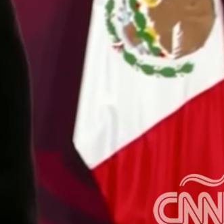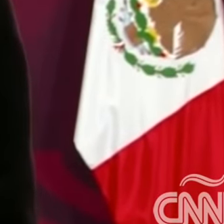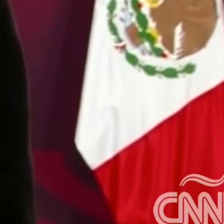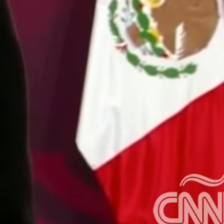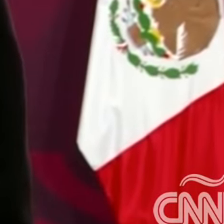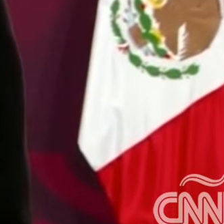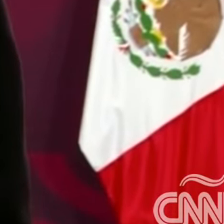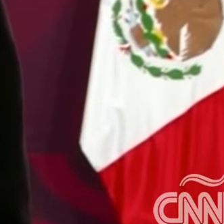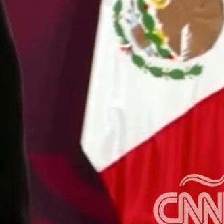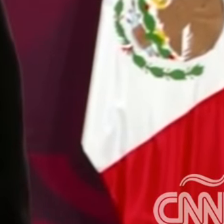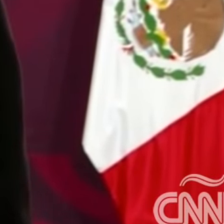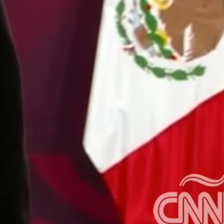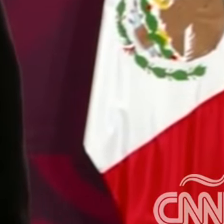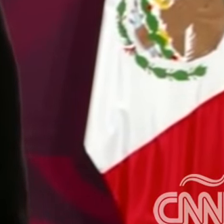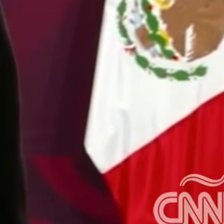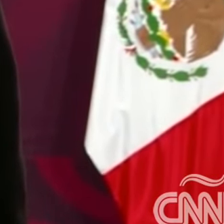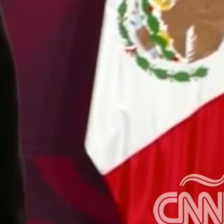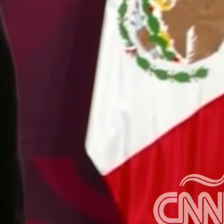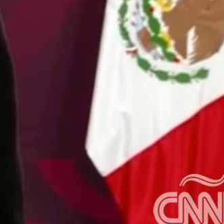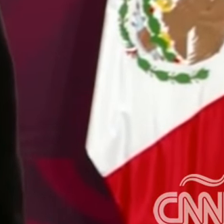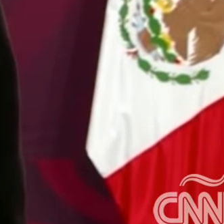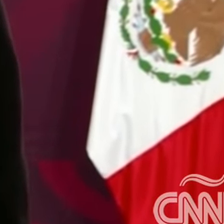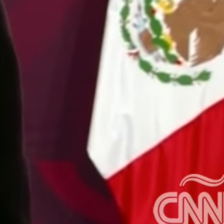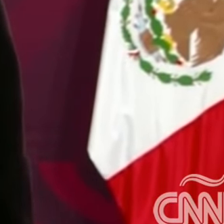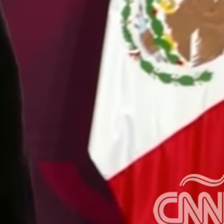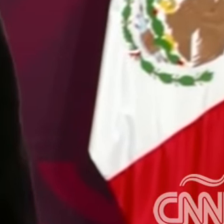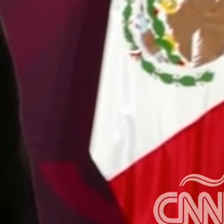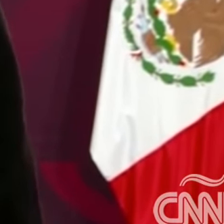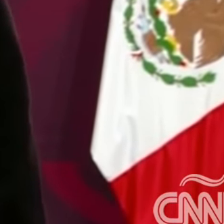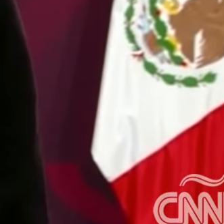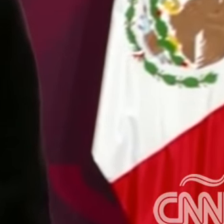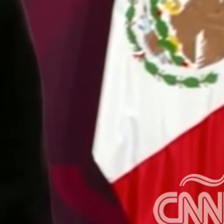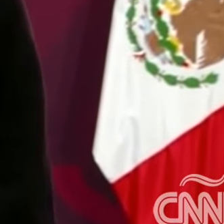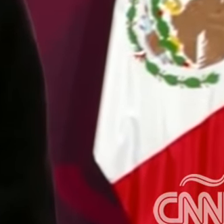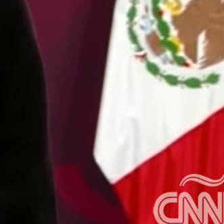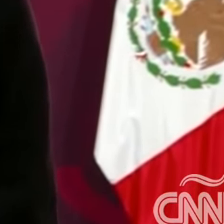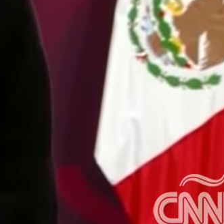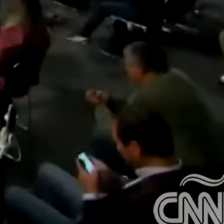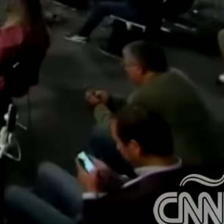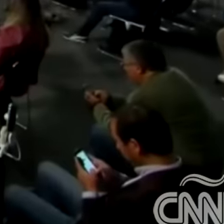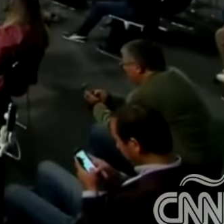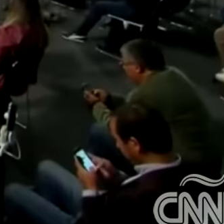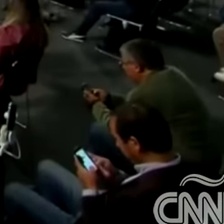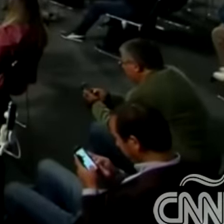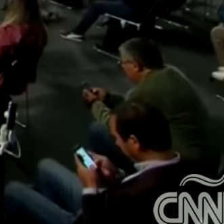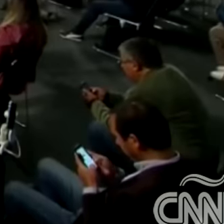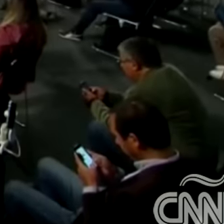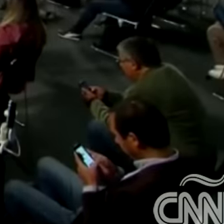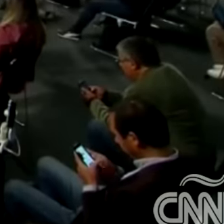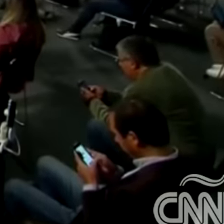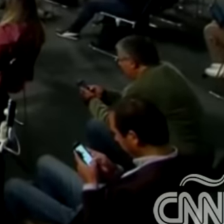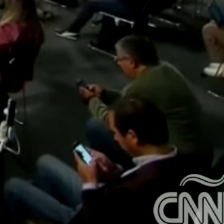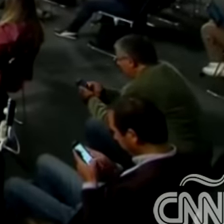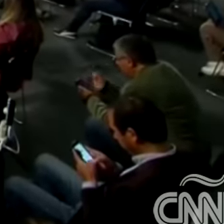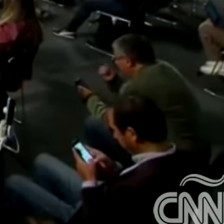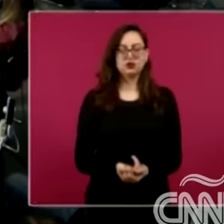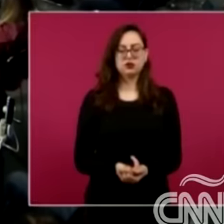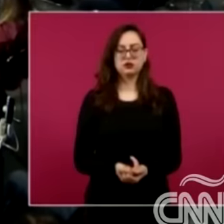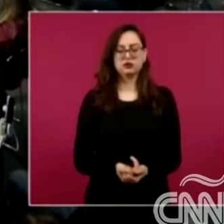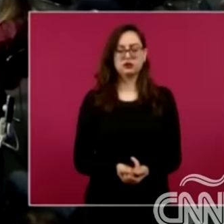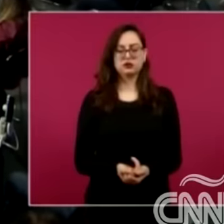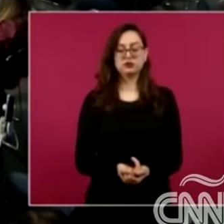de Seguridad Pública. Aquí, como a las 11, 12